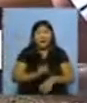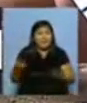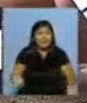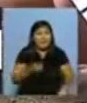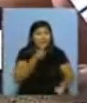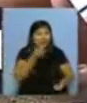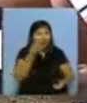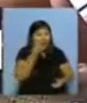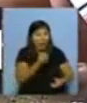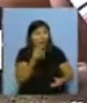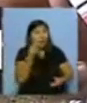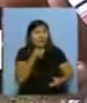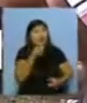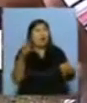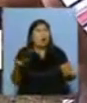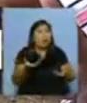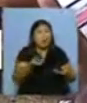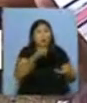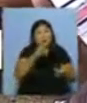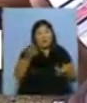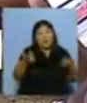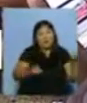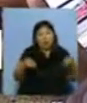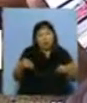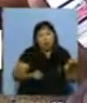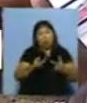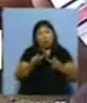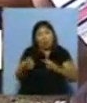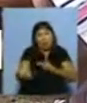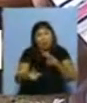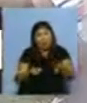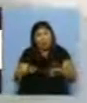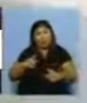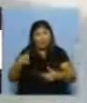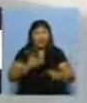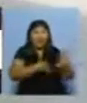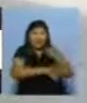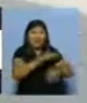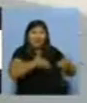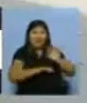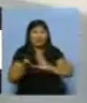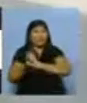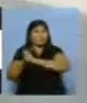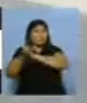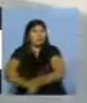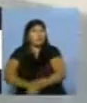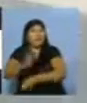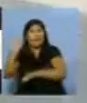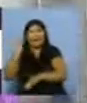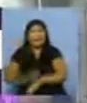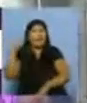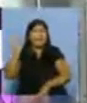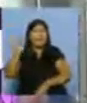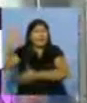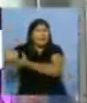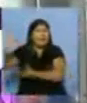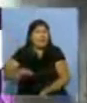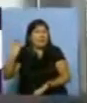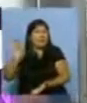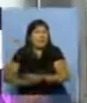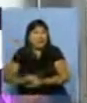en las naftas como en el gasoil. En el gasoil se siente mucho más por el momento en el año en el que estamos, pero se va a agravar más la